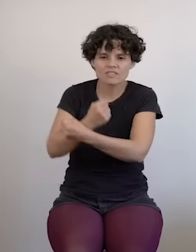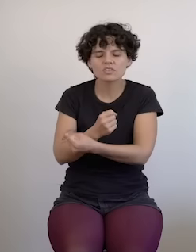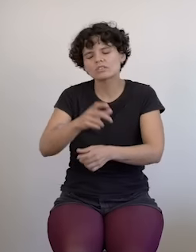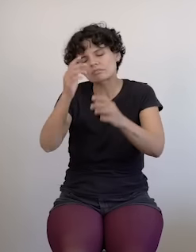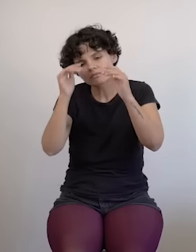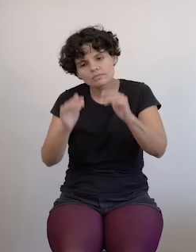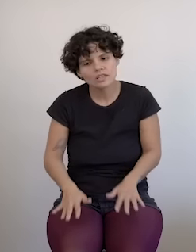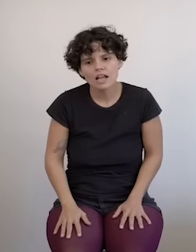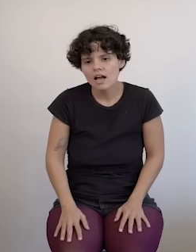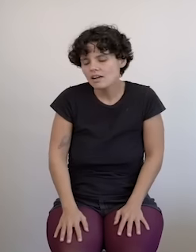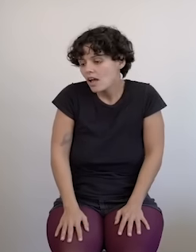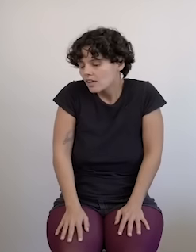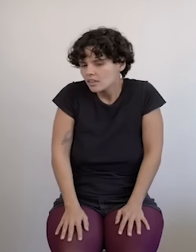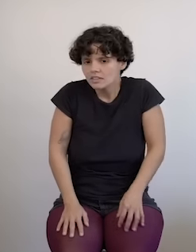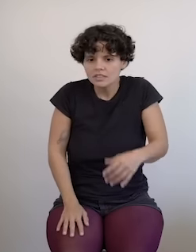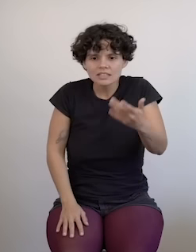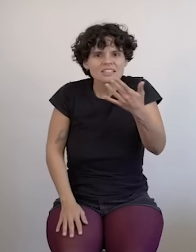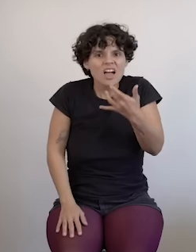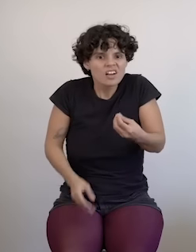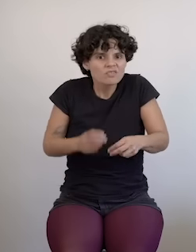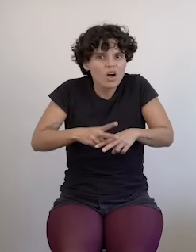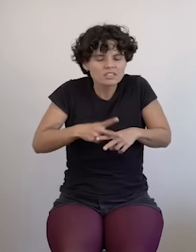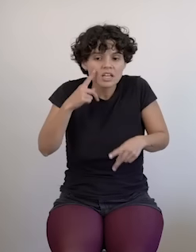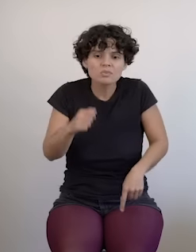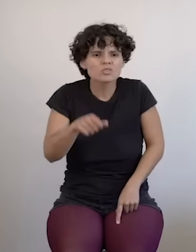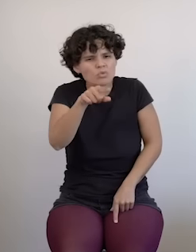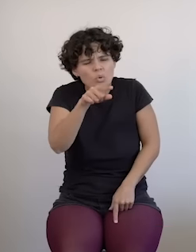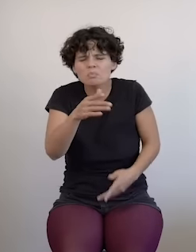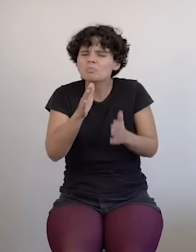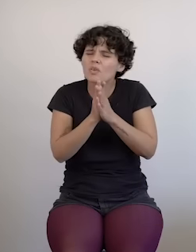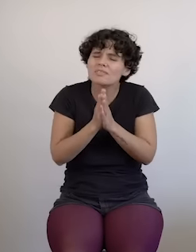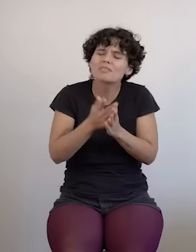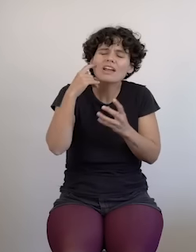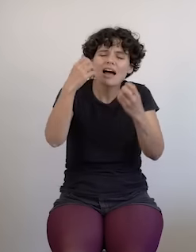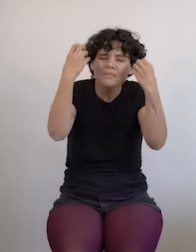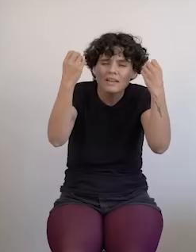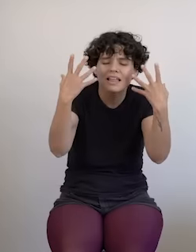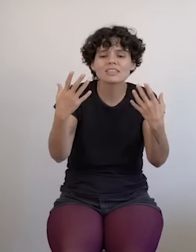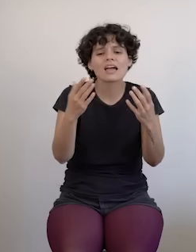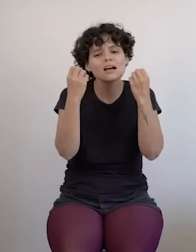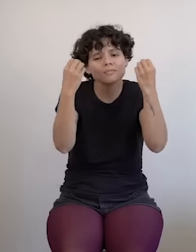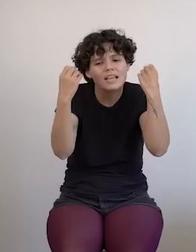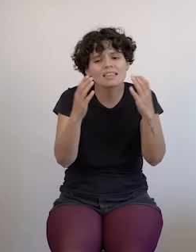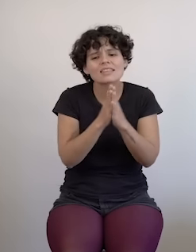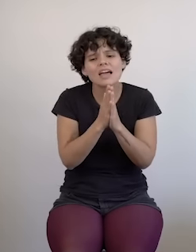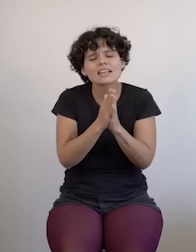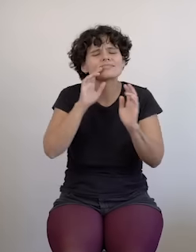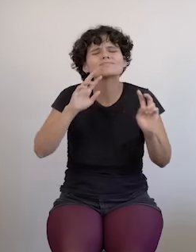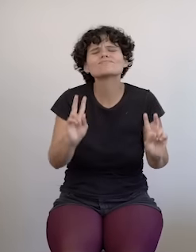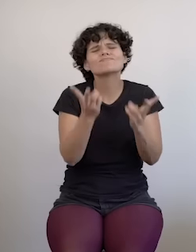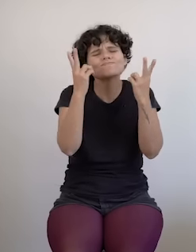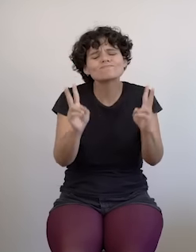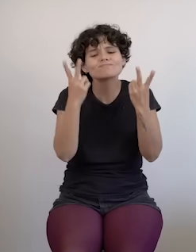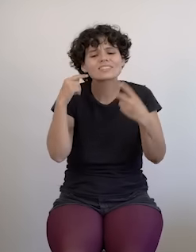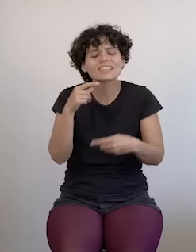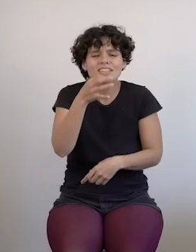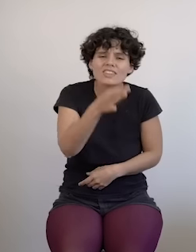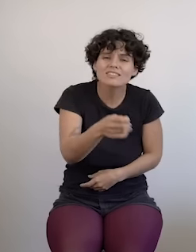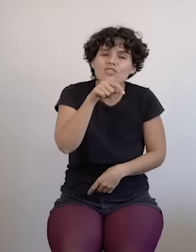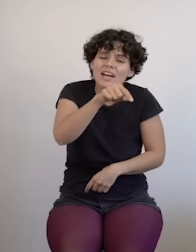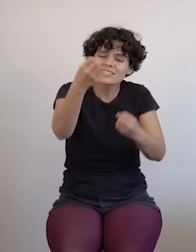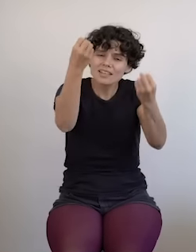así, ¿cachai? Y yo lo único que le dije, abracé, le dije, loco, puta, hermano, aquí las guas que hagáis mal, te le van a devolver mal. ¿Entiendes una guas? Trata